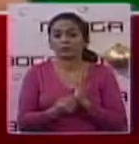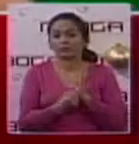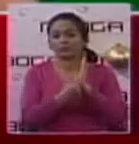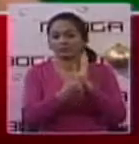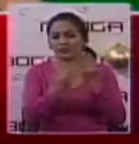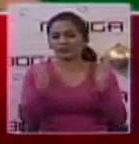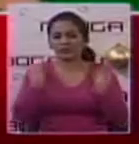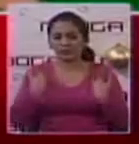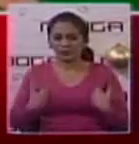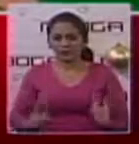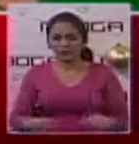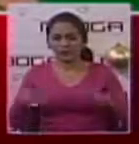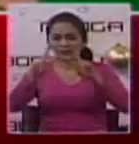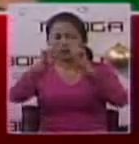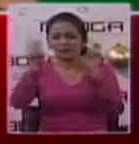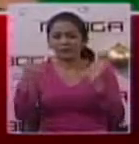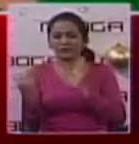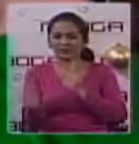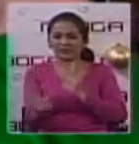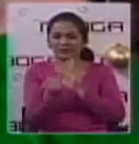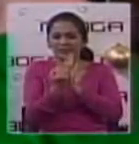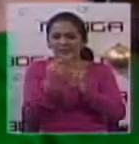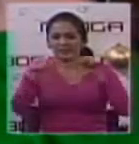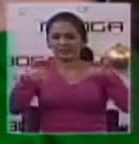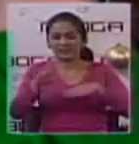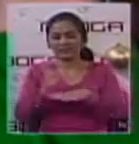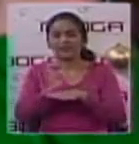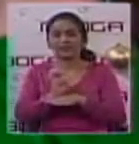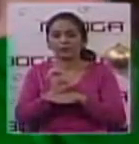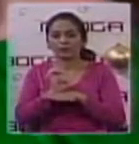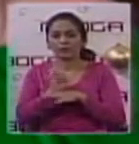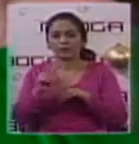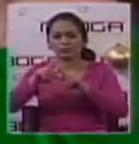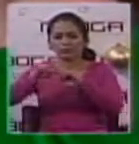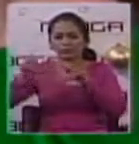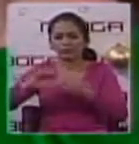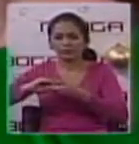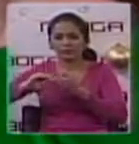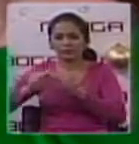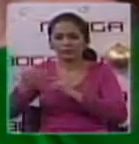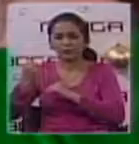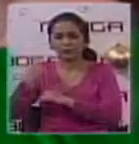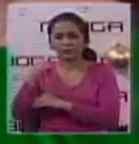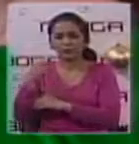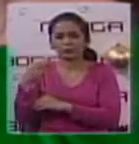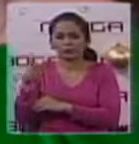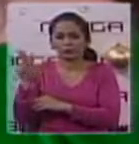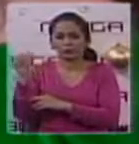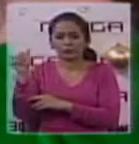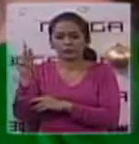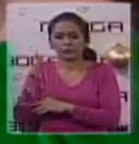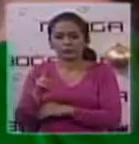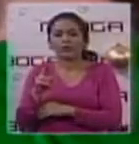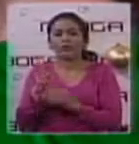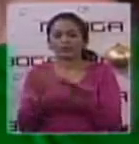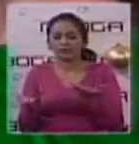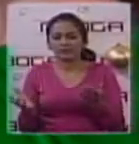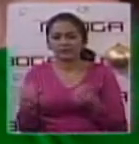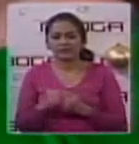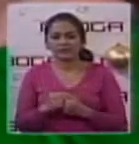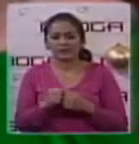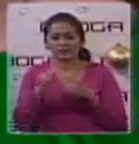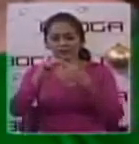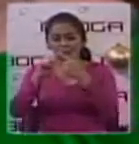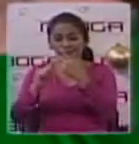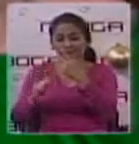un poco en el tema de la identidad como país investigue sobre la comunidad llevará entonces mis telas están inspiradas en